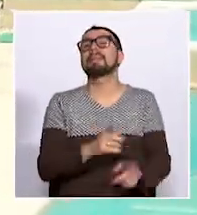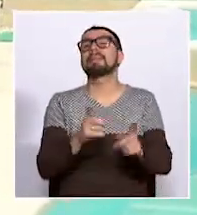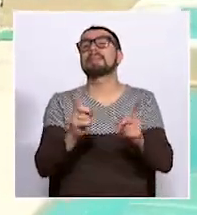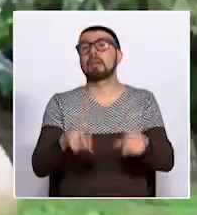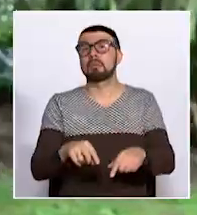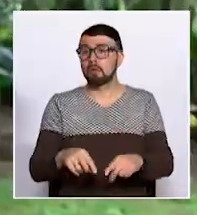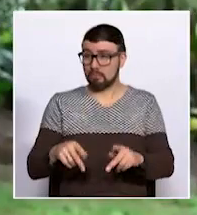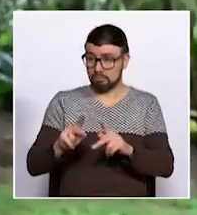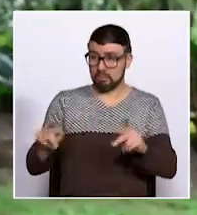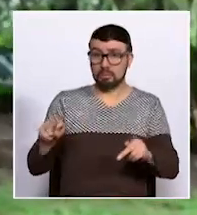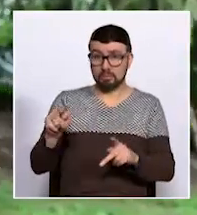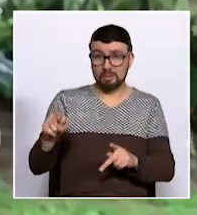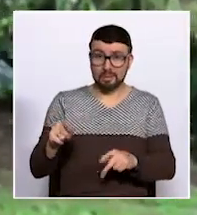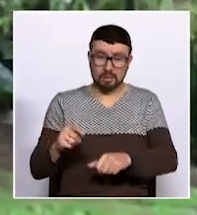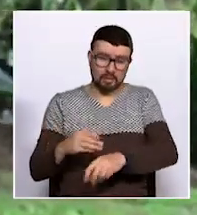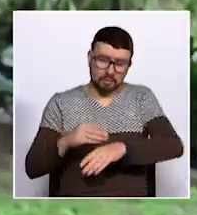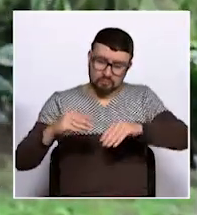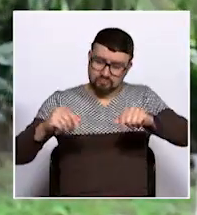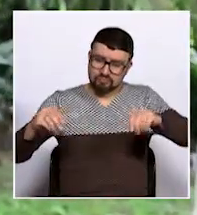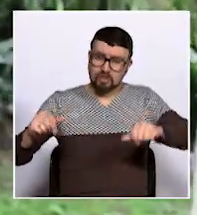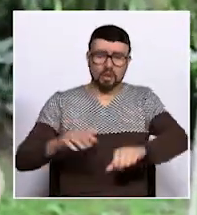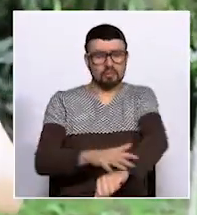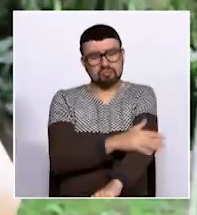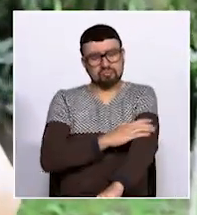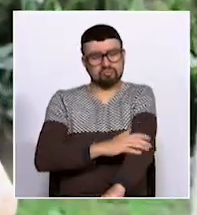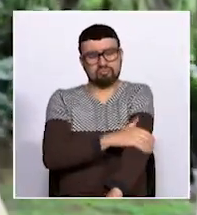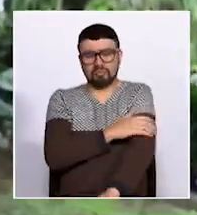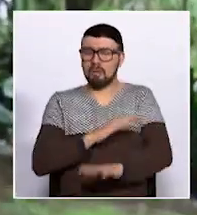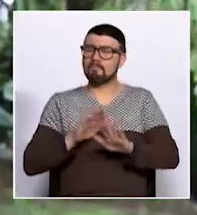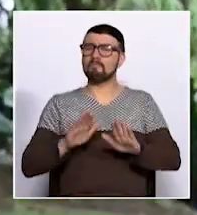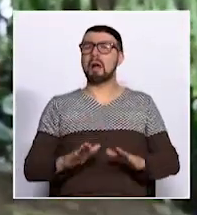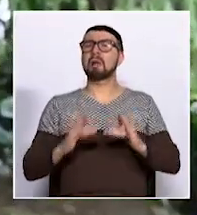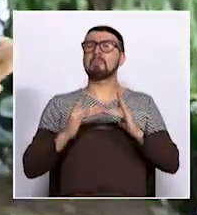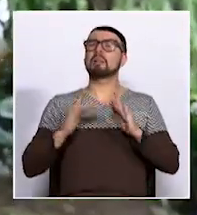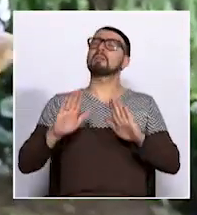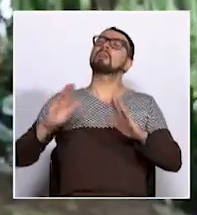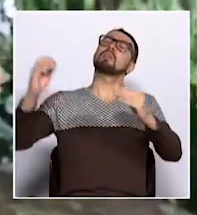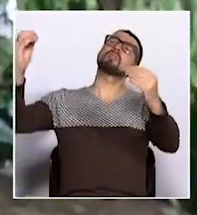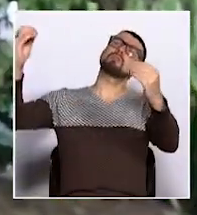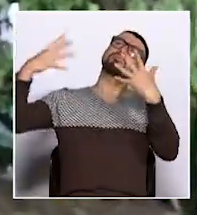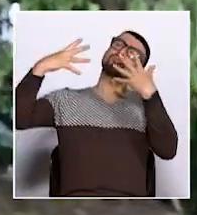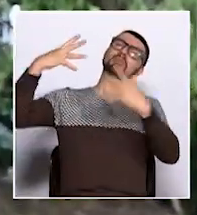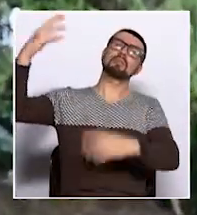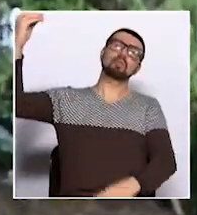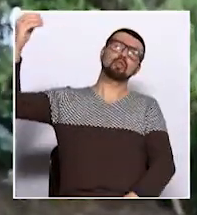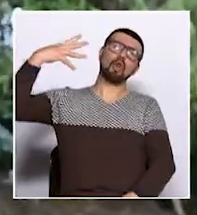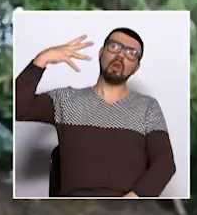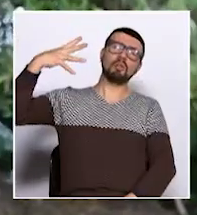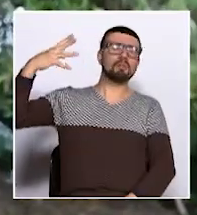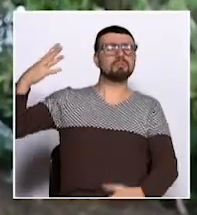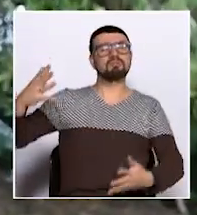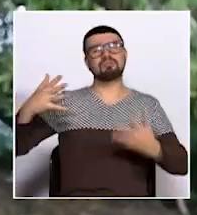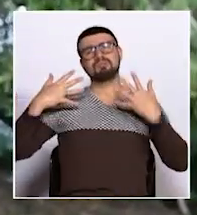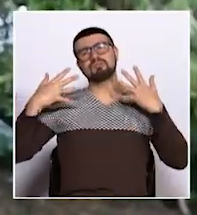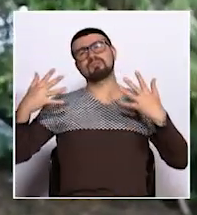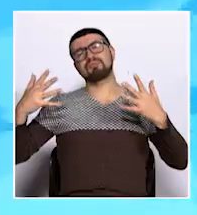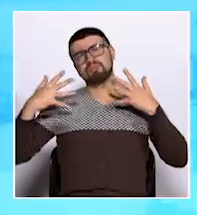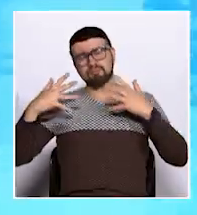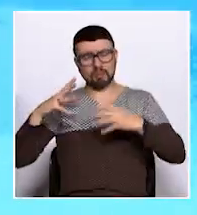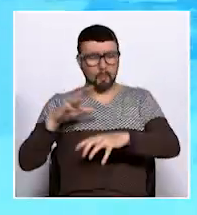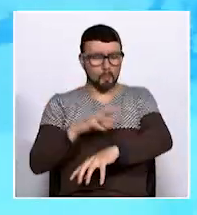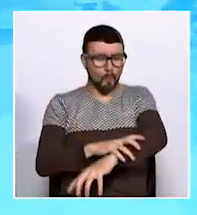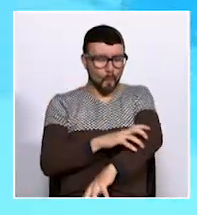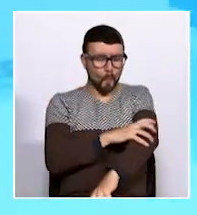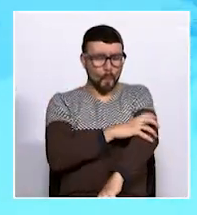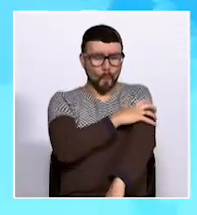arcilla, se recuestan a tomar baños de sol. Es muy triste encontrar que muchas veces a las personas